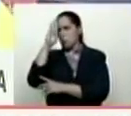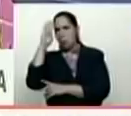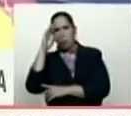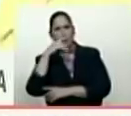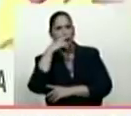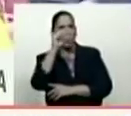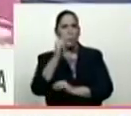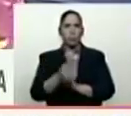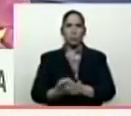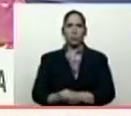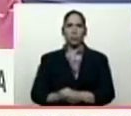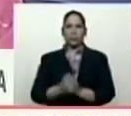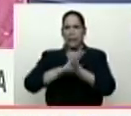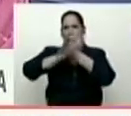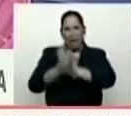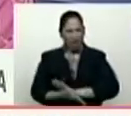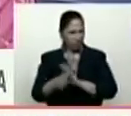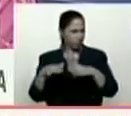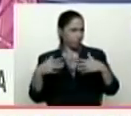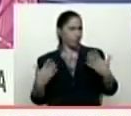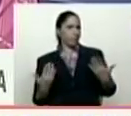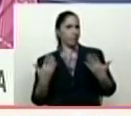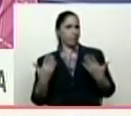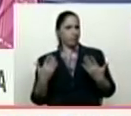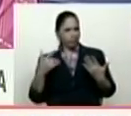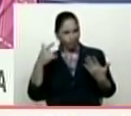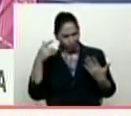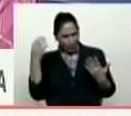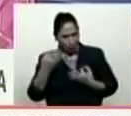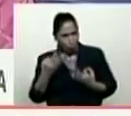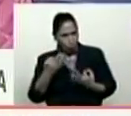y se acaba. ¿Se acaba?